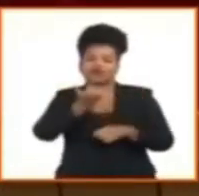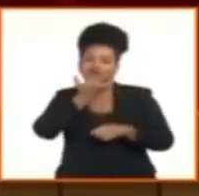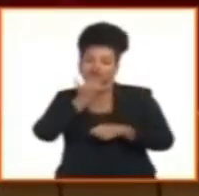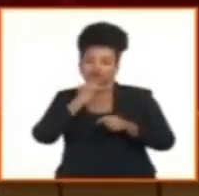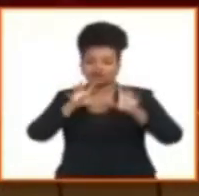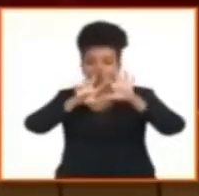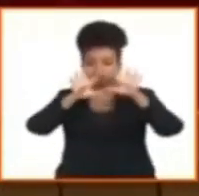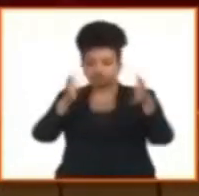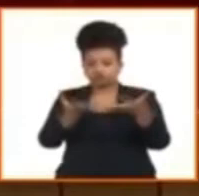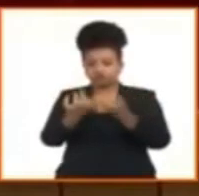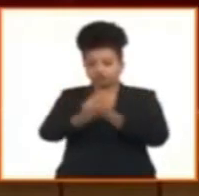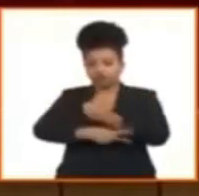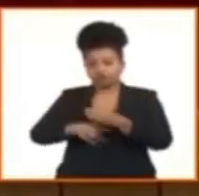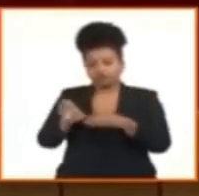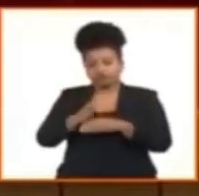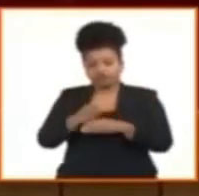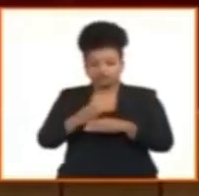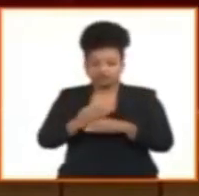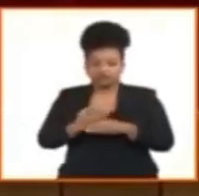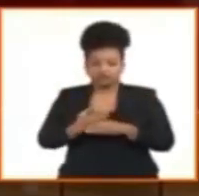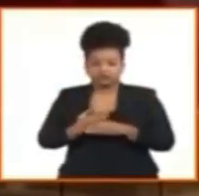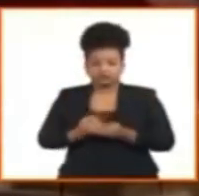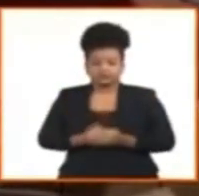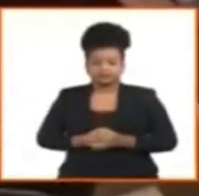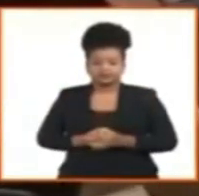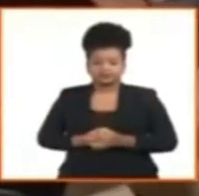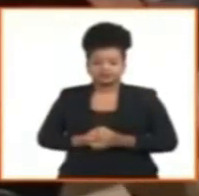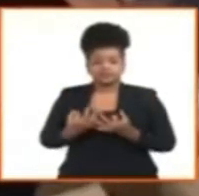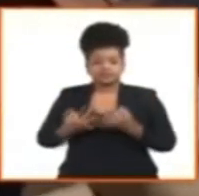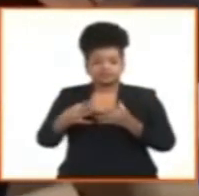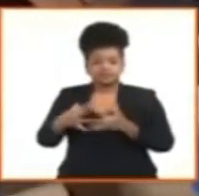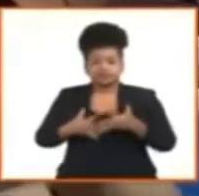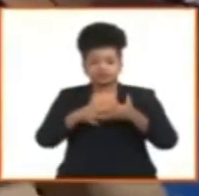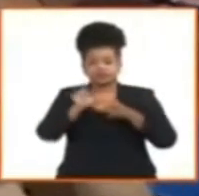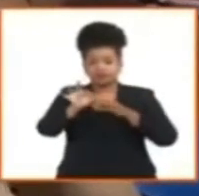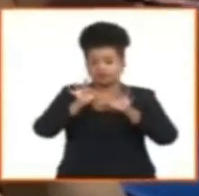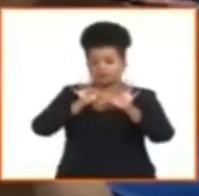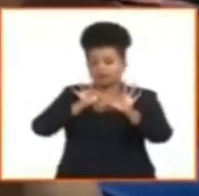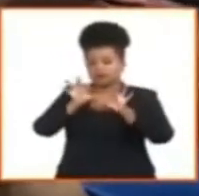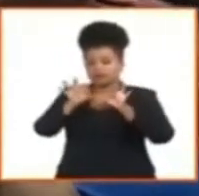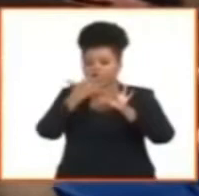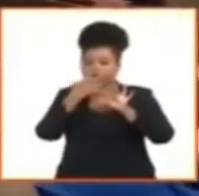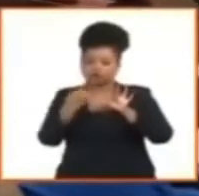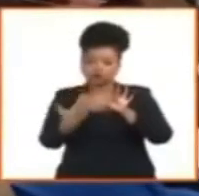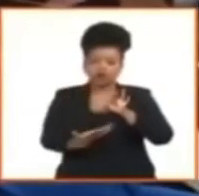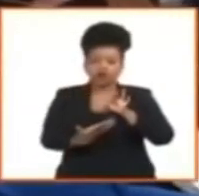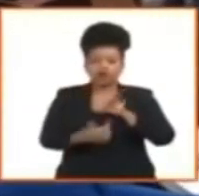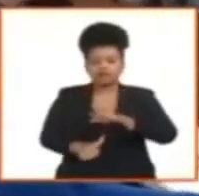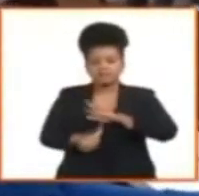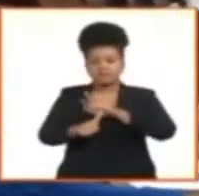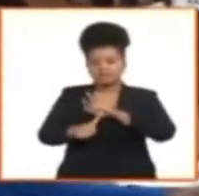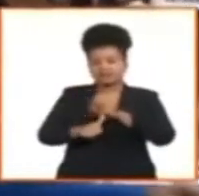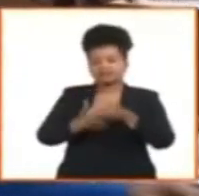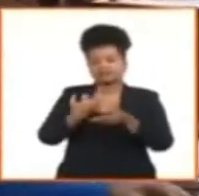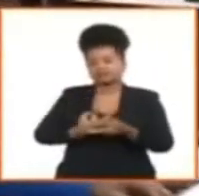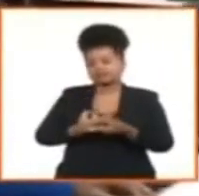internacional cuyos integrantes ellos seleccionan, como tratan de elegir e imponer presidentes títeres. La resistencia y el repudio